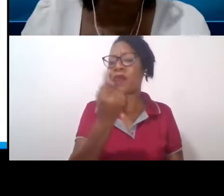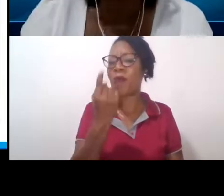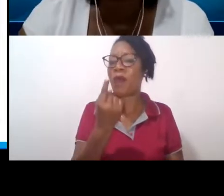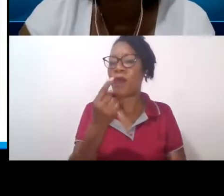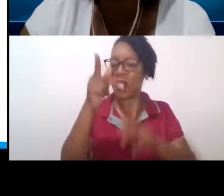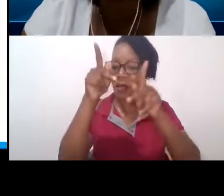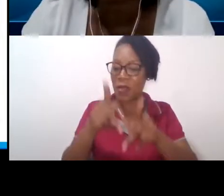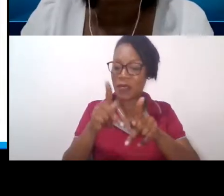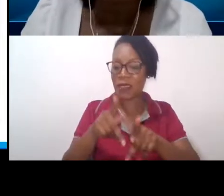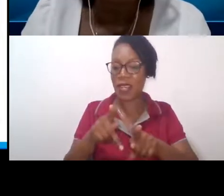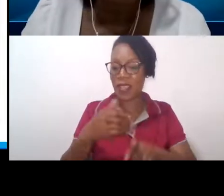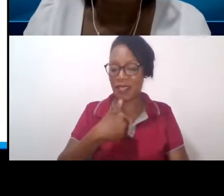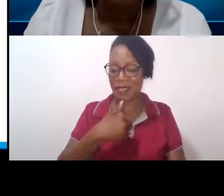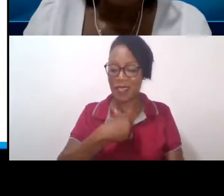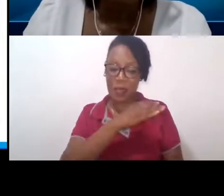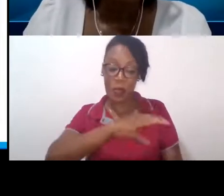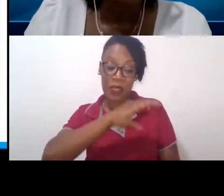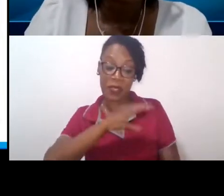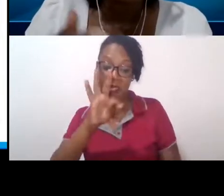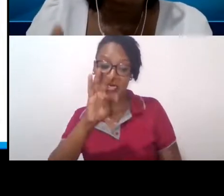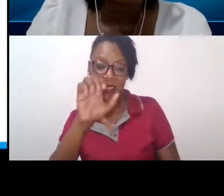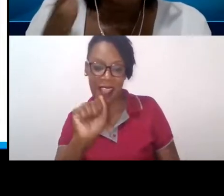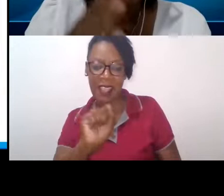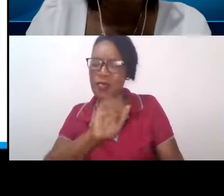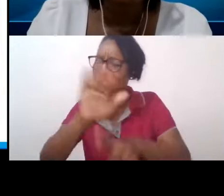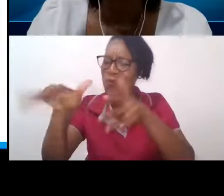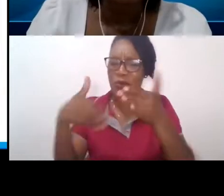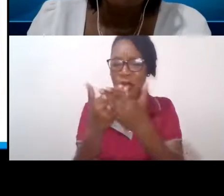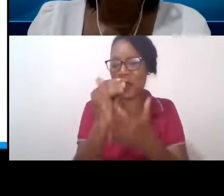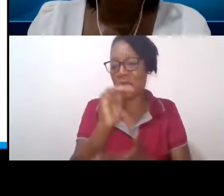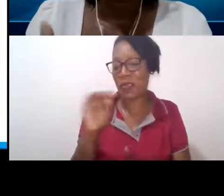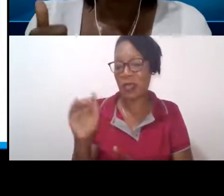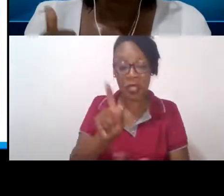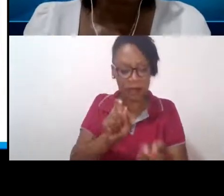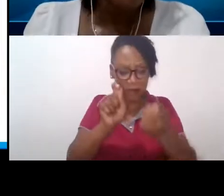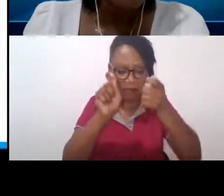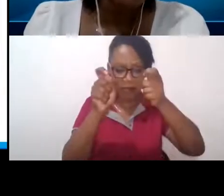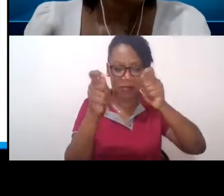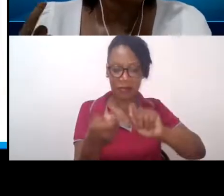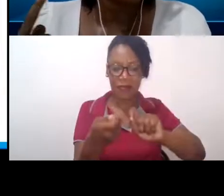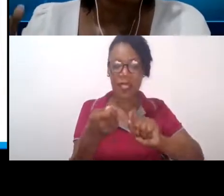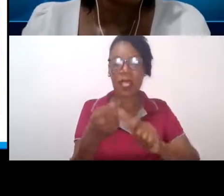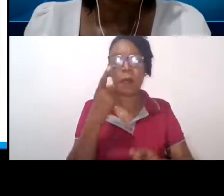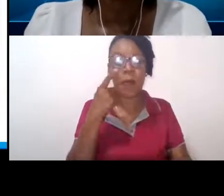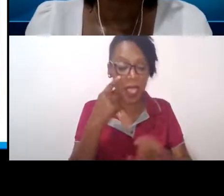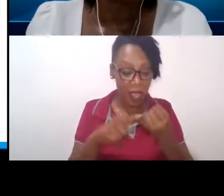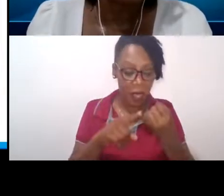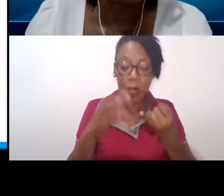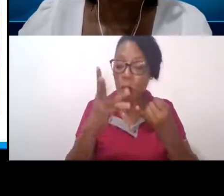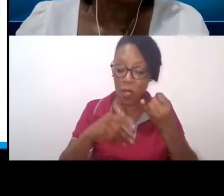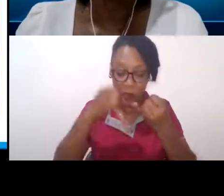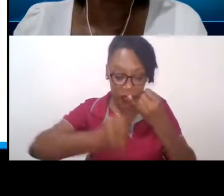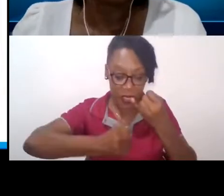condición de TEA, eso es con todos los niños, porque tenemos que adaptarnos a qué, a la edad y al nivel de comprensión y a